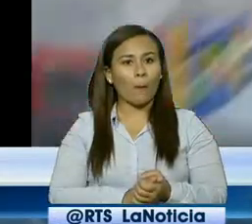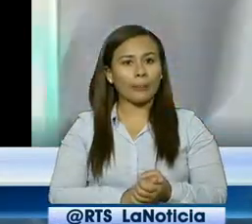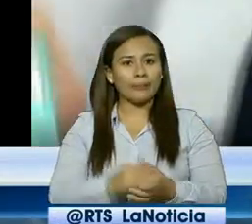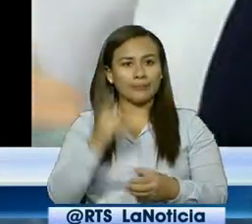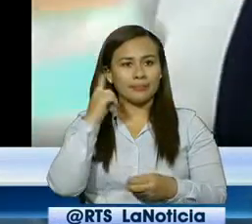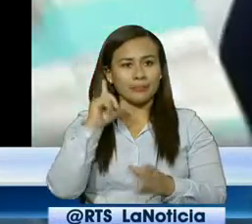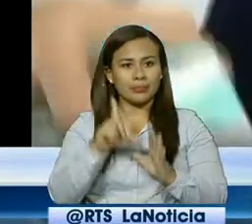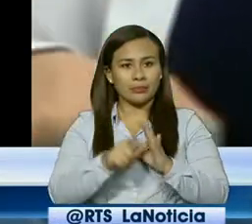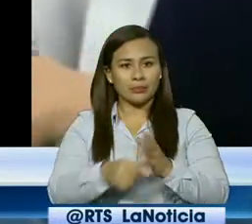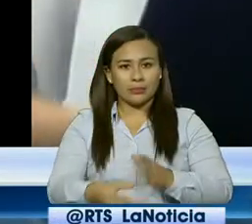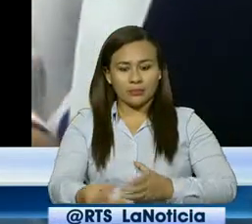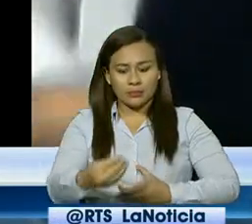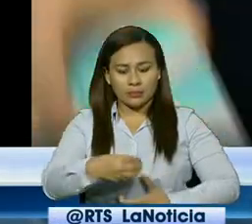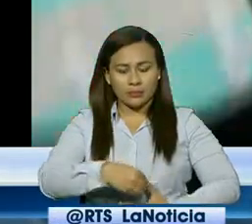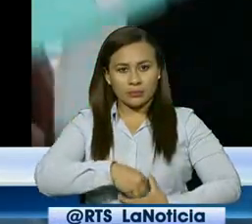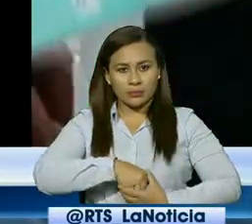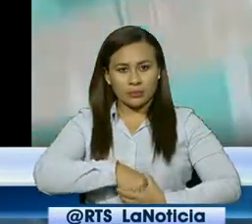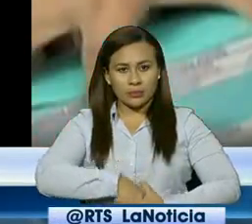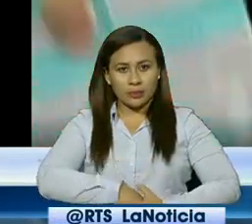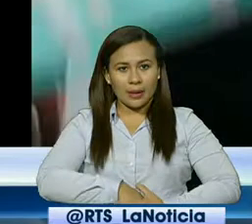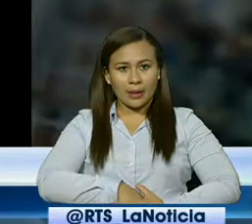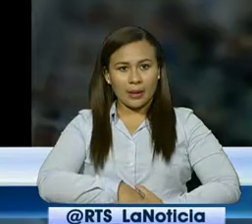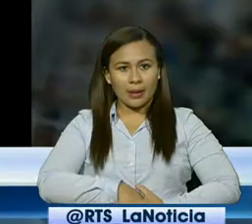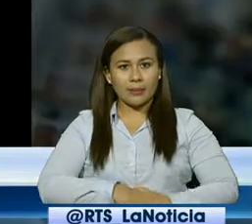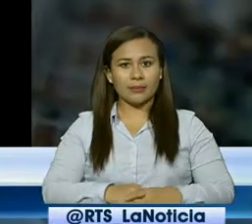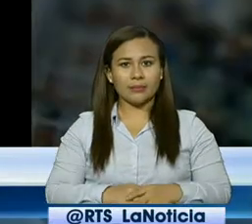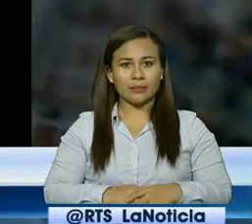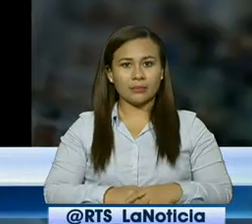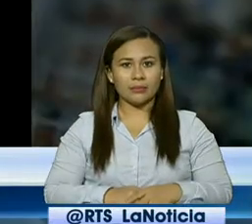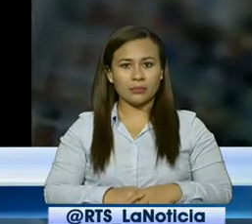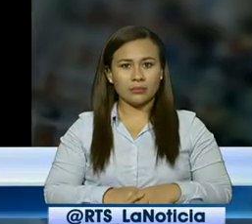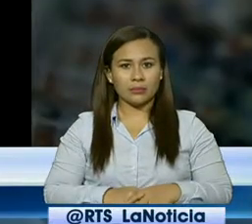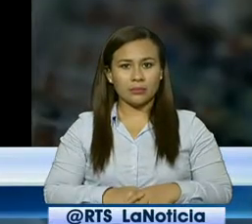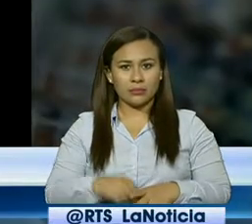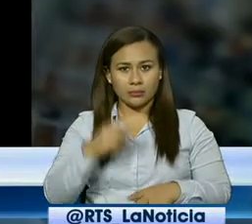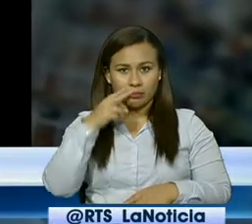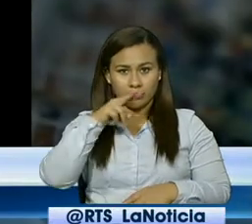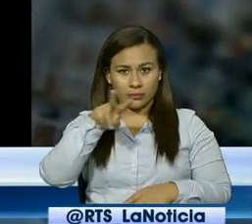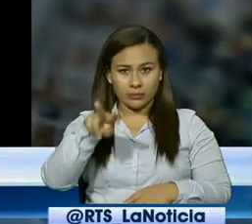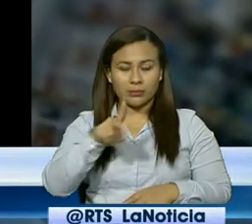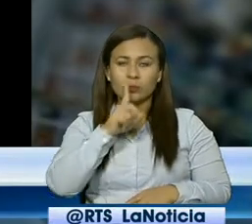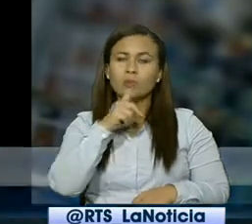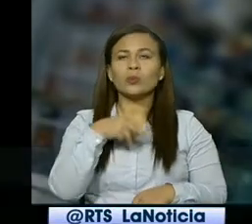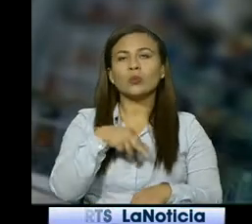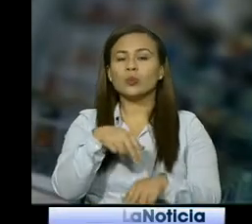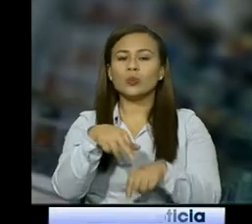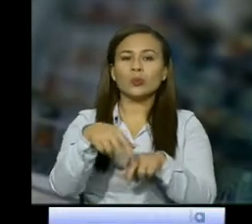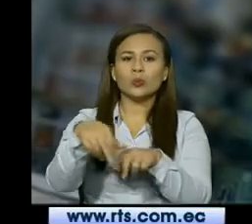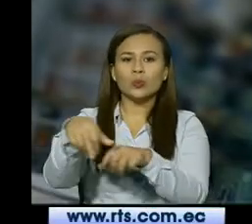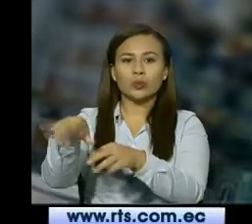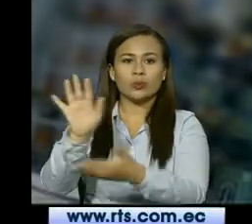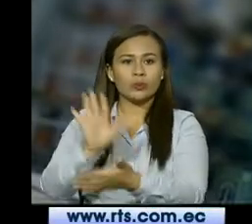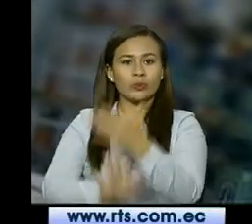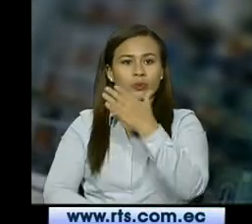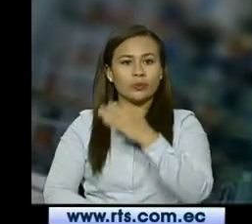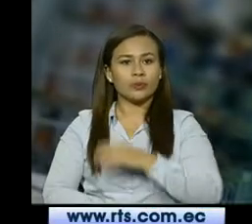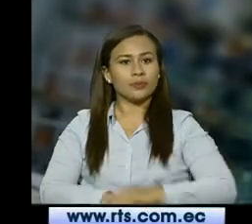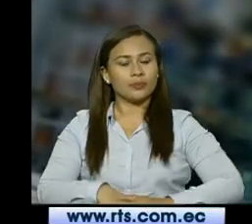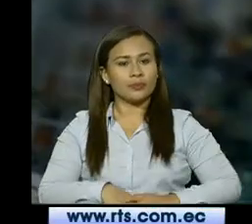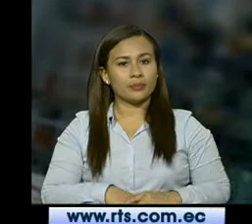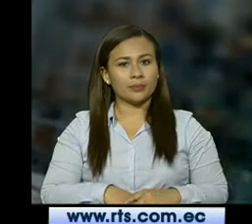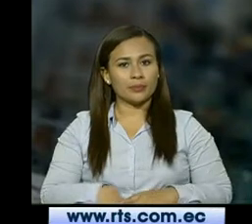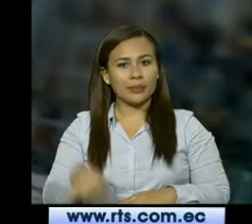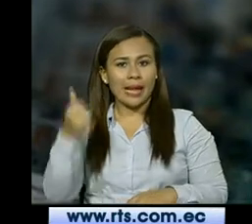los metió directamente al pantalón, alzándoselos, y se los metió adentro. De ahí, tranquilamente, una vez que ya hicieron la recarga